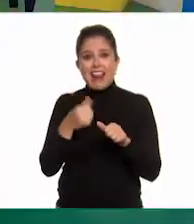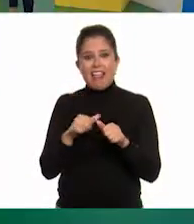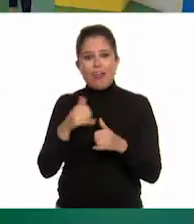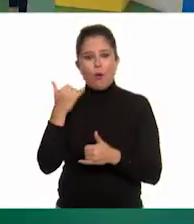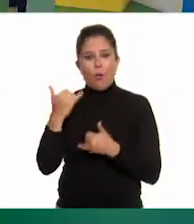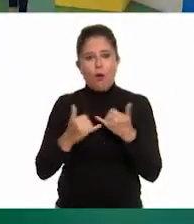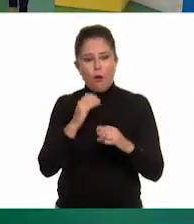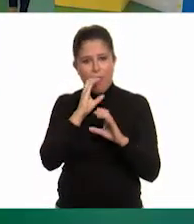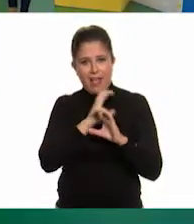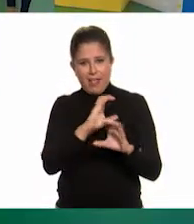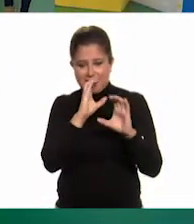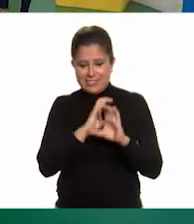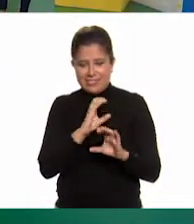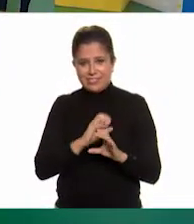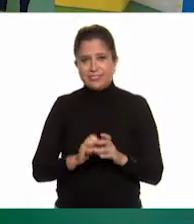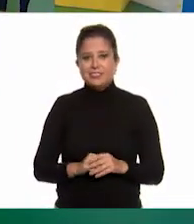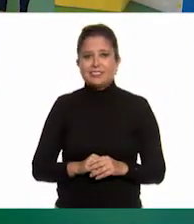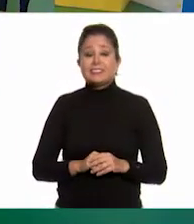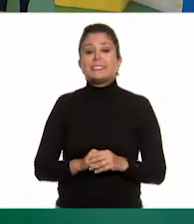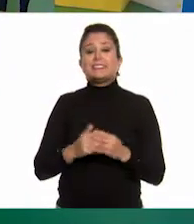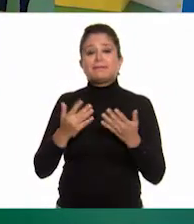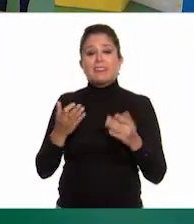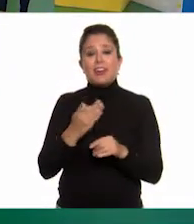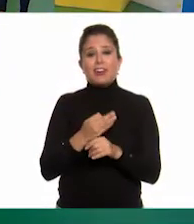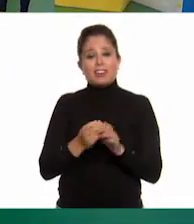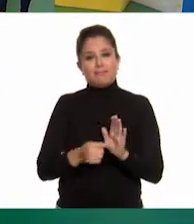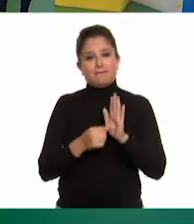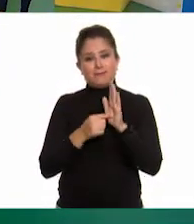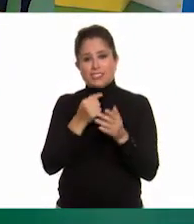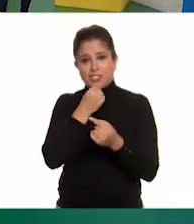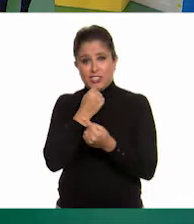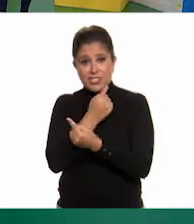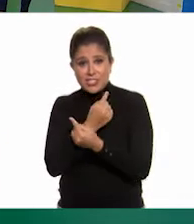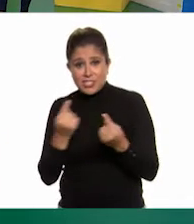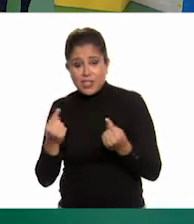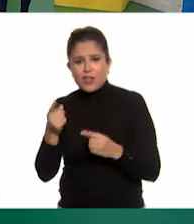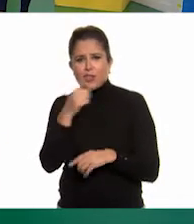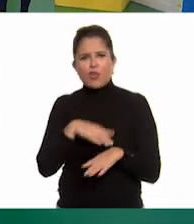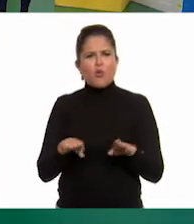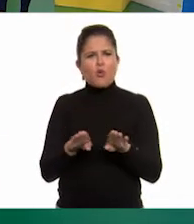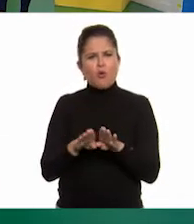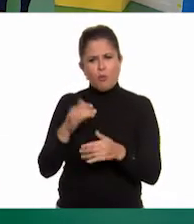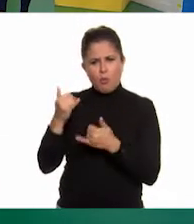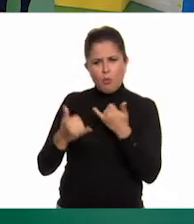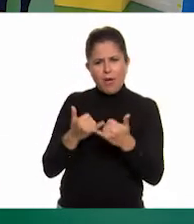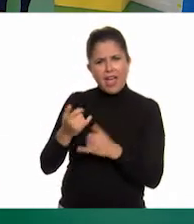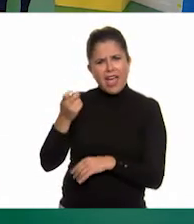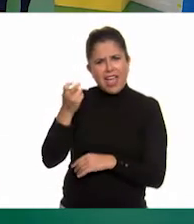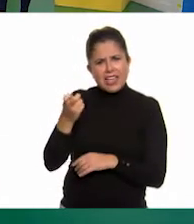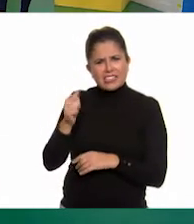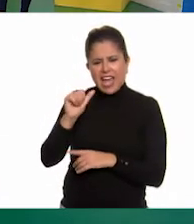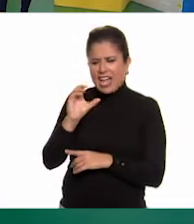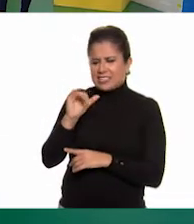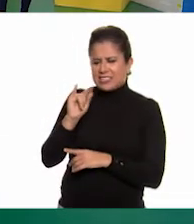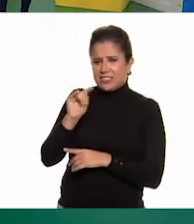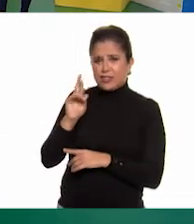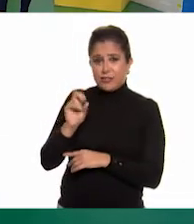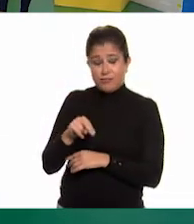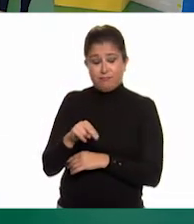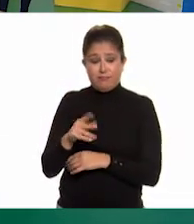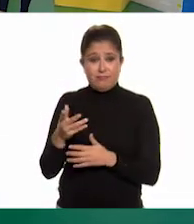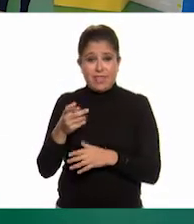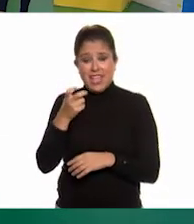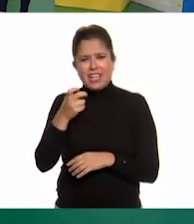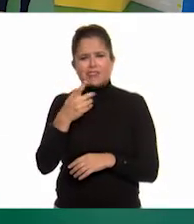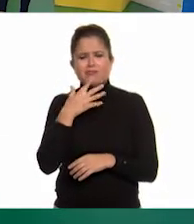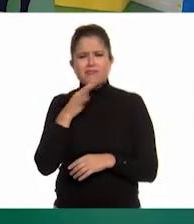juego. Uh-huh. Y les vamos a enseñar a las niñas y a los niños cómo se juega el Acitrón. Y para eso es